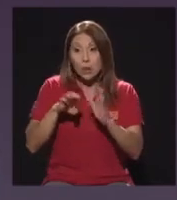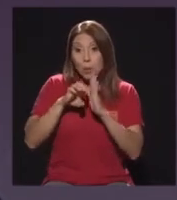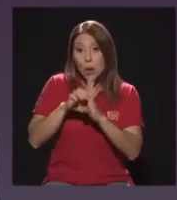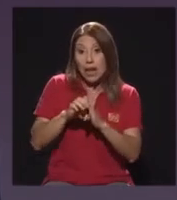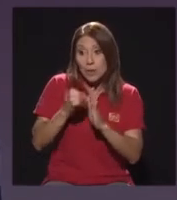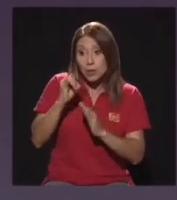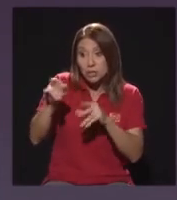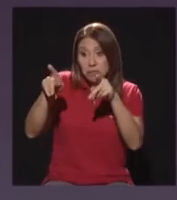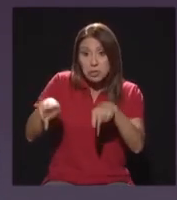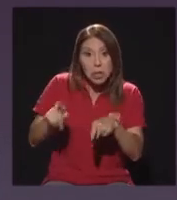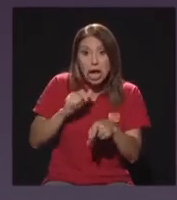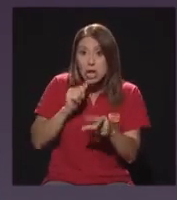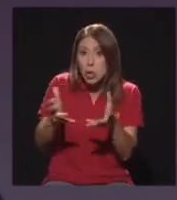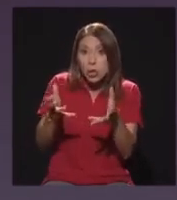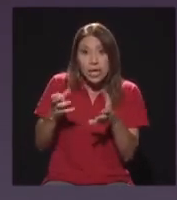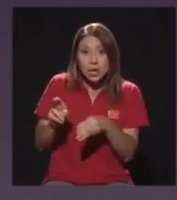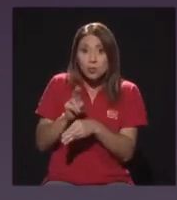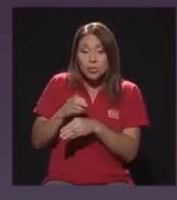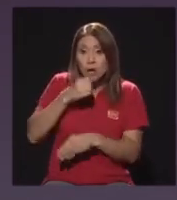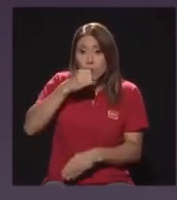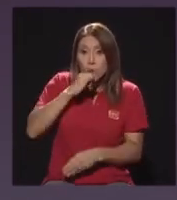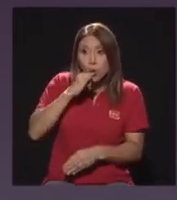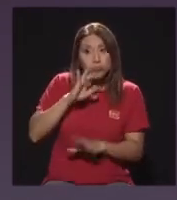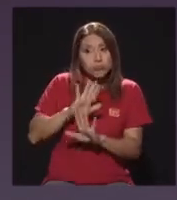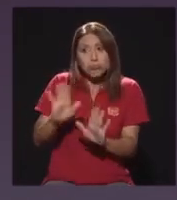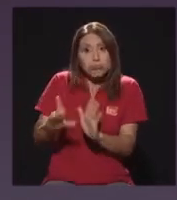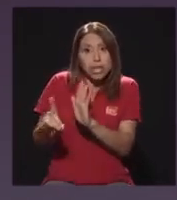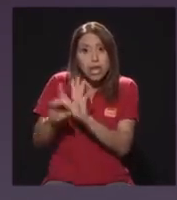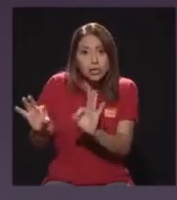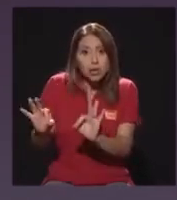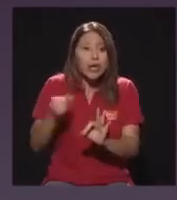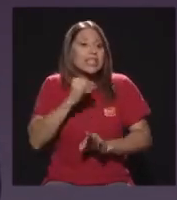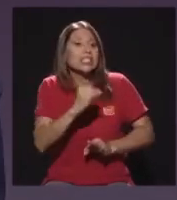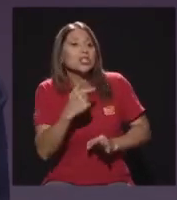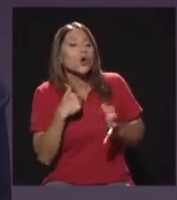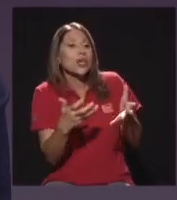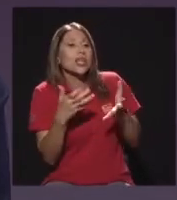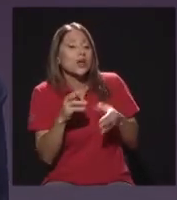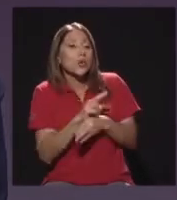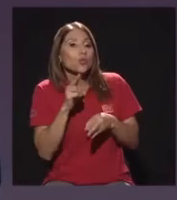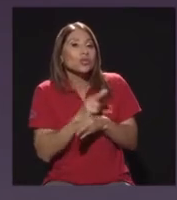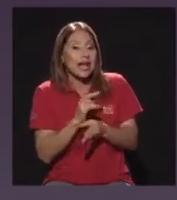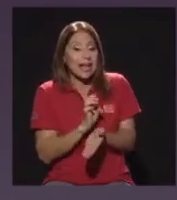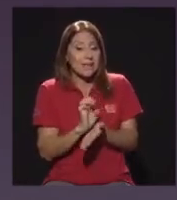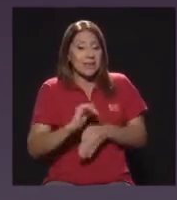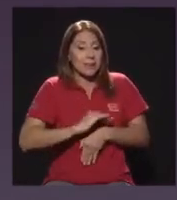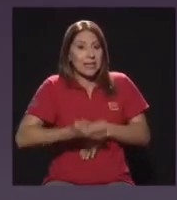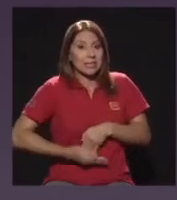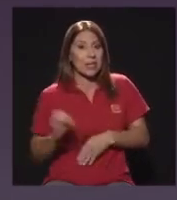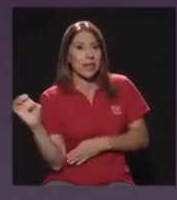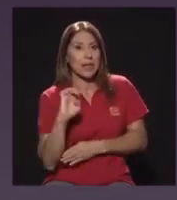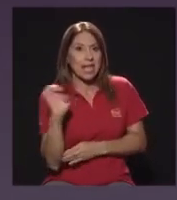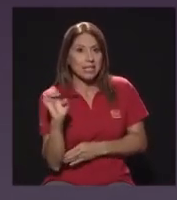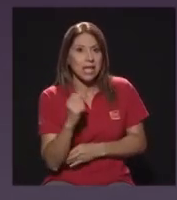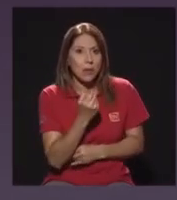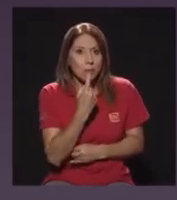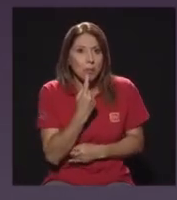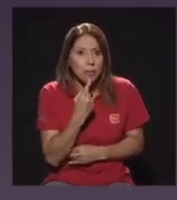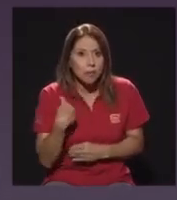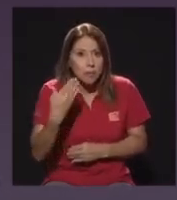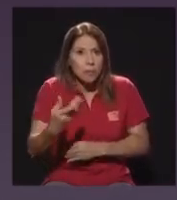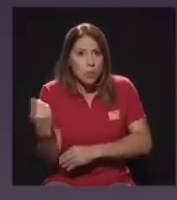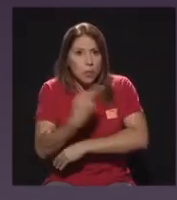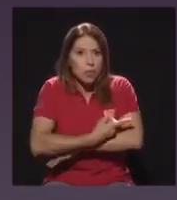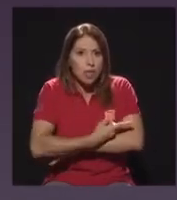tiene todo el derecho a no usarlos y yo quiero usar anticoncepción de emergencia también tengo el derecho a usarlo porque estamos en una sociedad